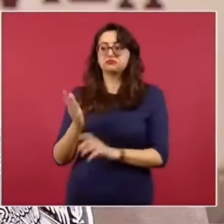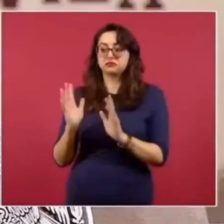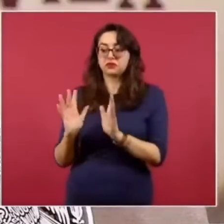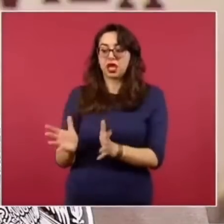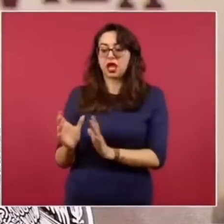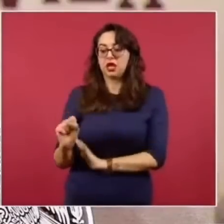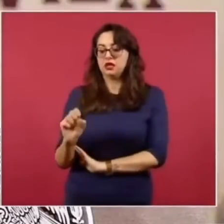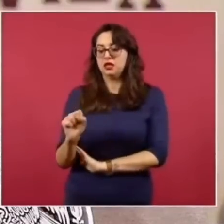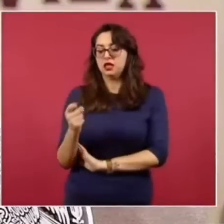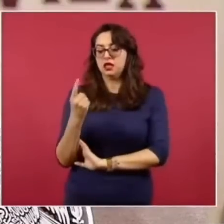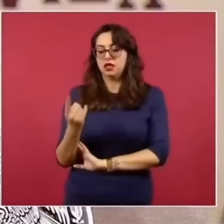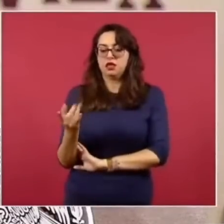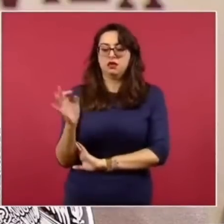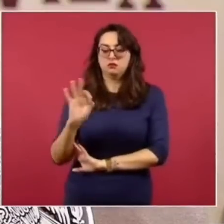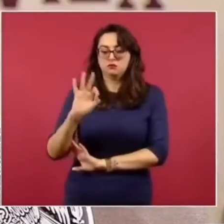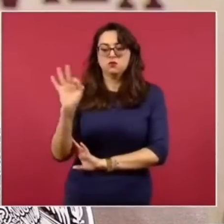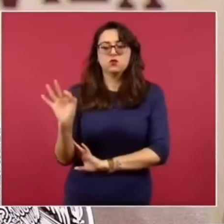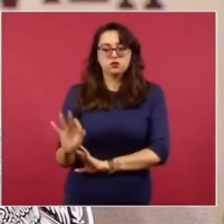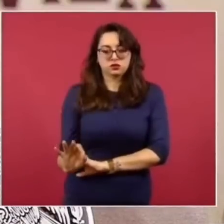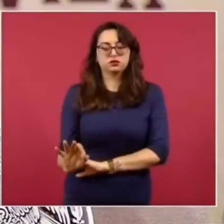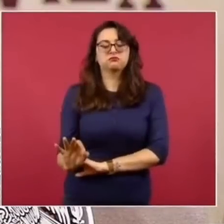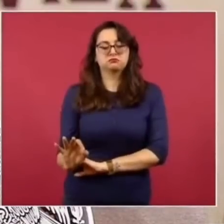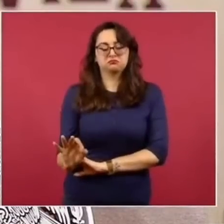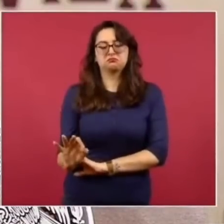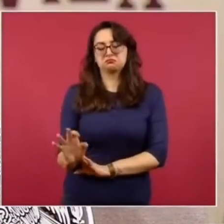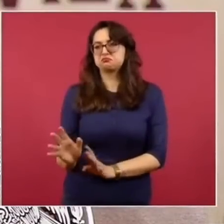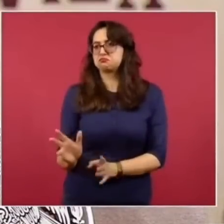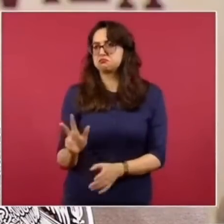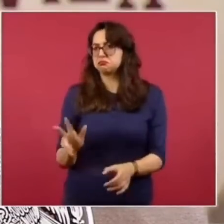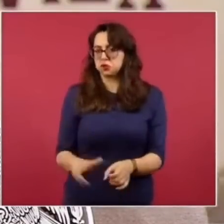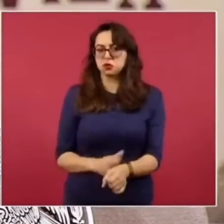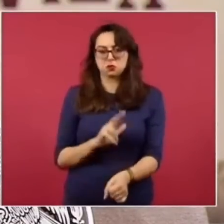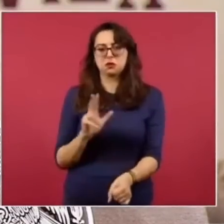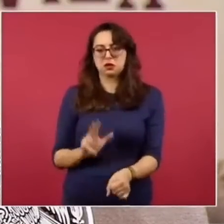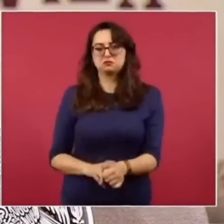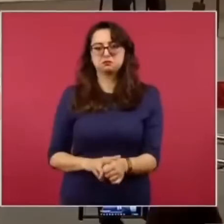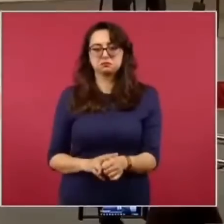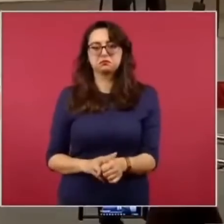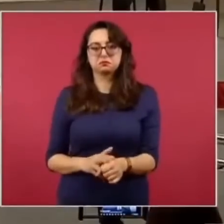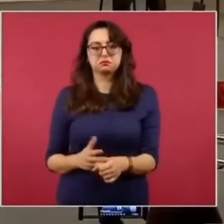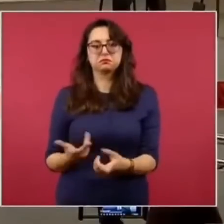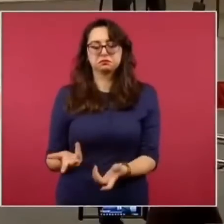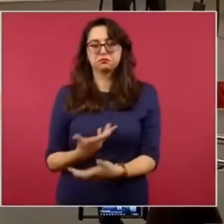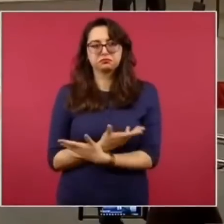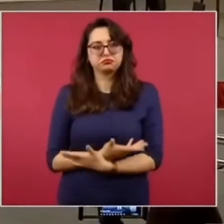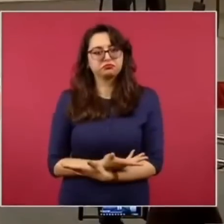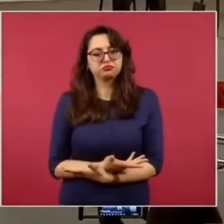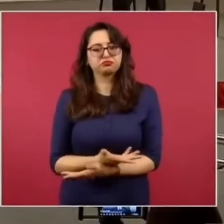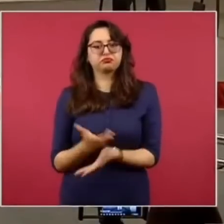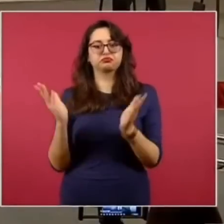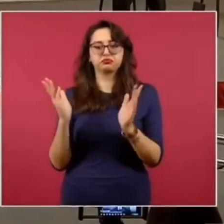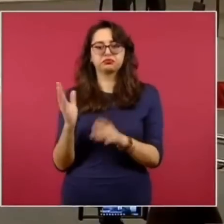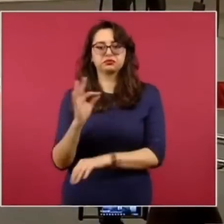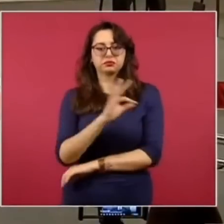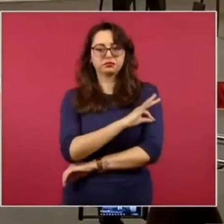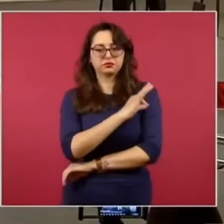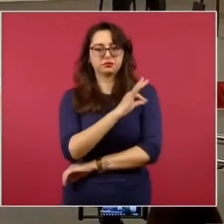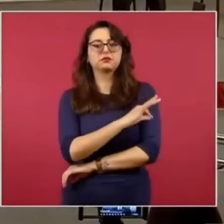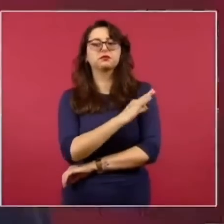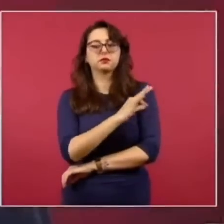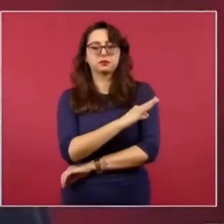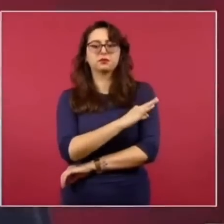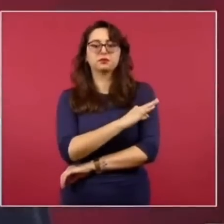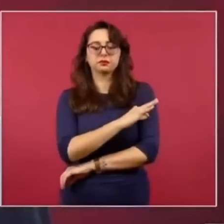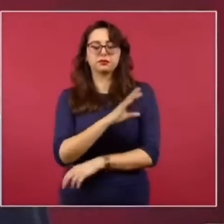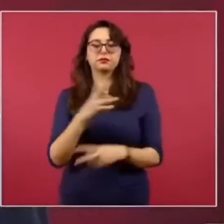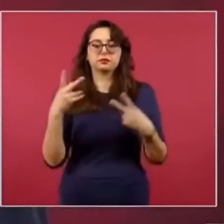es aproximadamente la cifra que se estimaba llegaríamos de acuerdo a la disponibilidad no solo de dosis, sino de personas